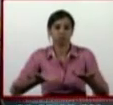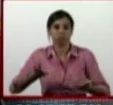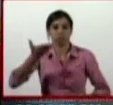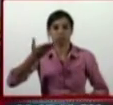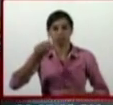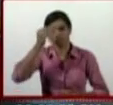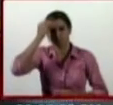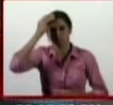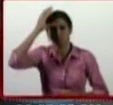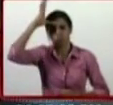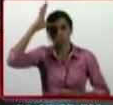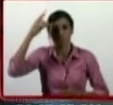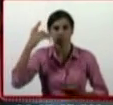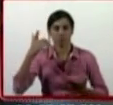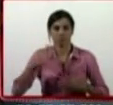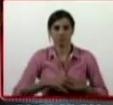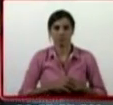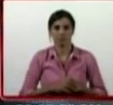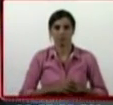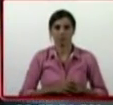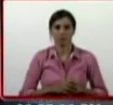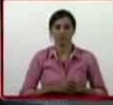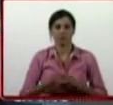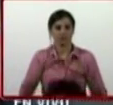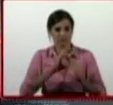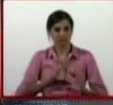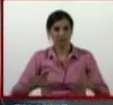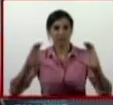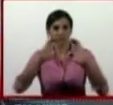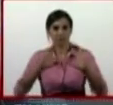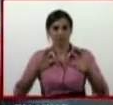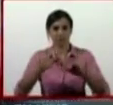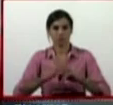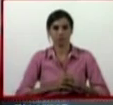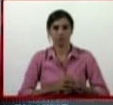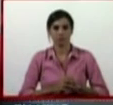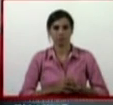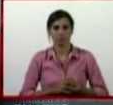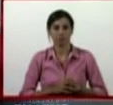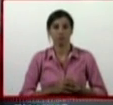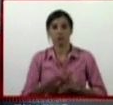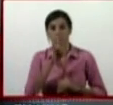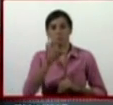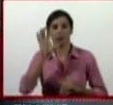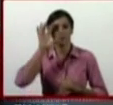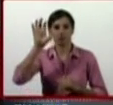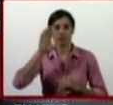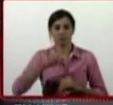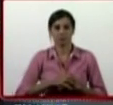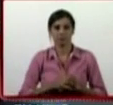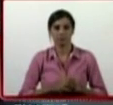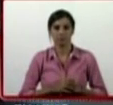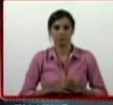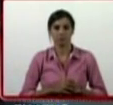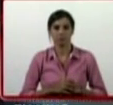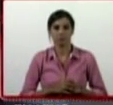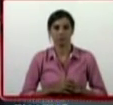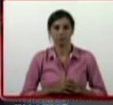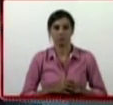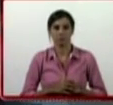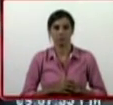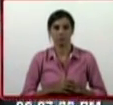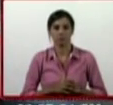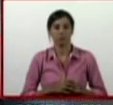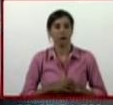del conocimiento científico de un país. Y nosotros cada vez